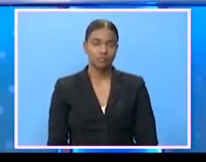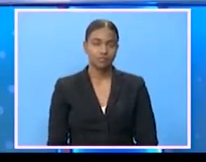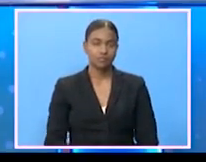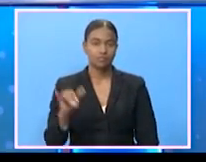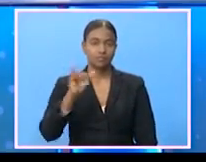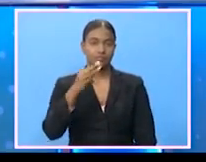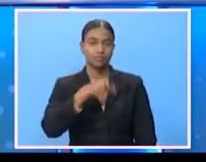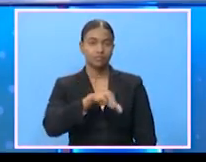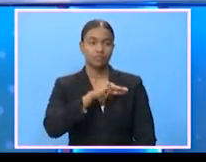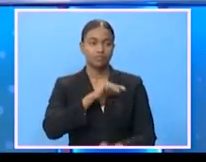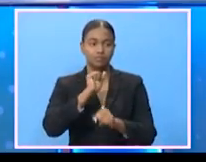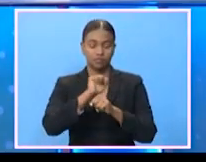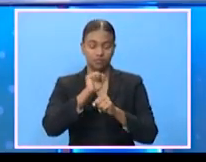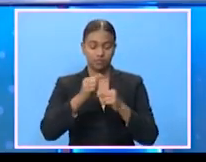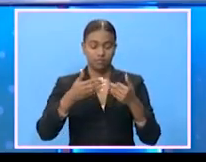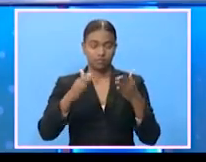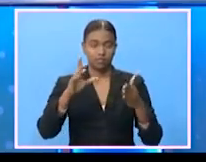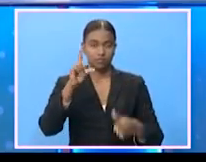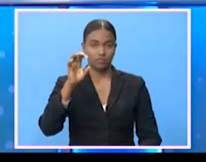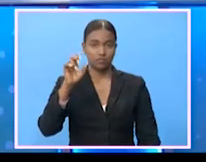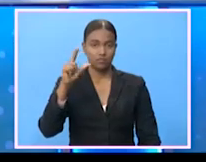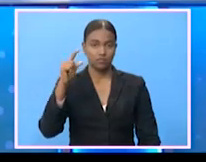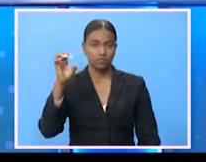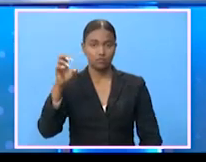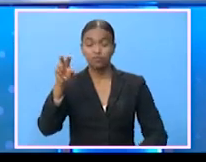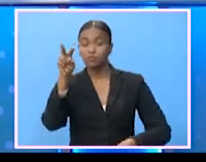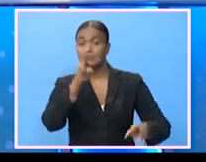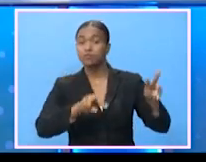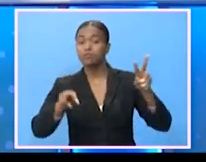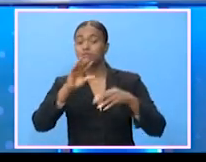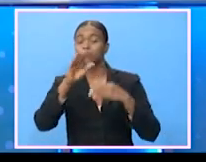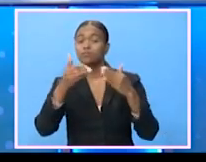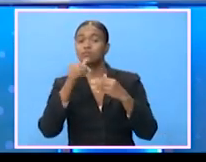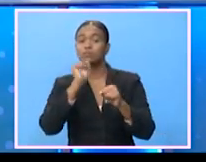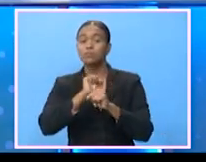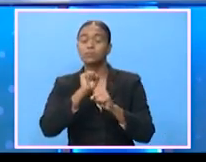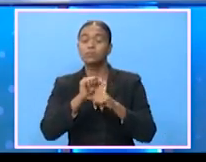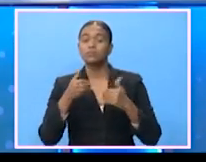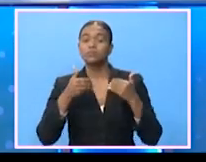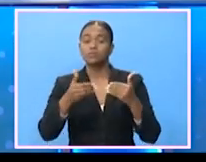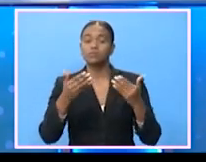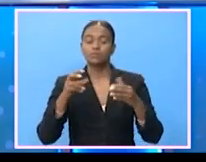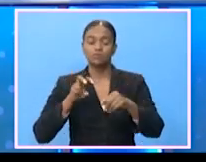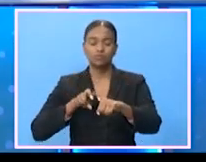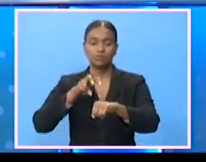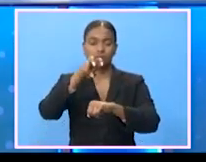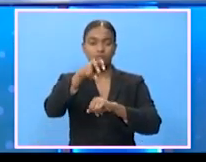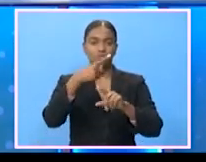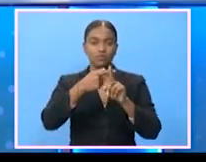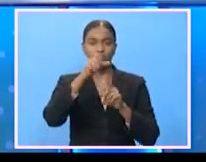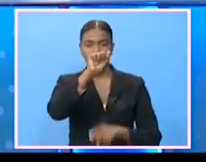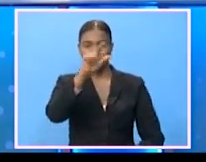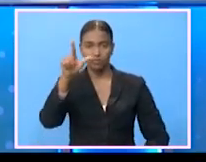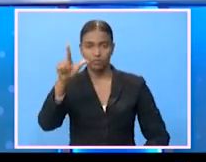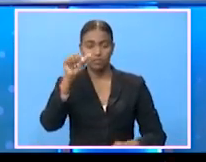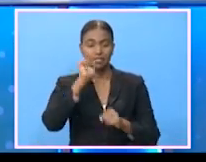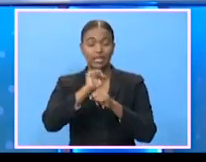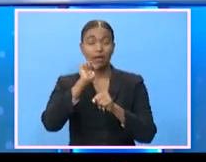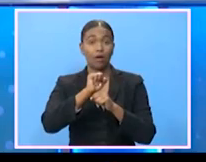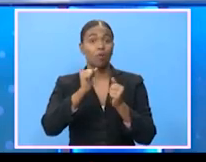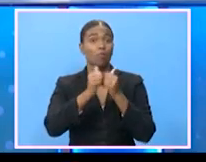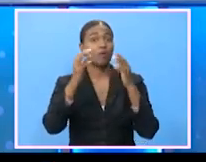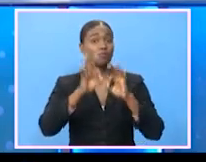Mientras el ministro de Obras Públicas, Eligna Ascensión, supervisó los trabajos que se ejecutan en la circunvalación de Los Alcarrizos, obra de